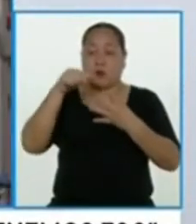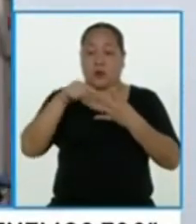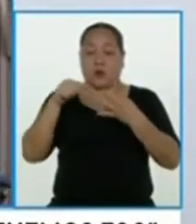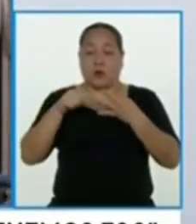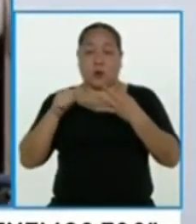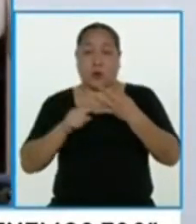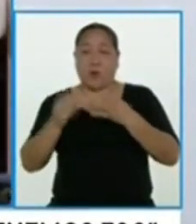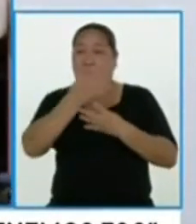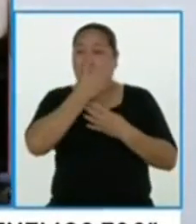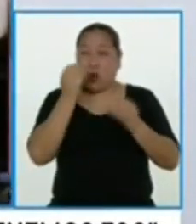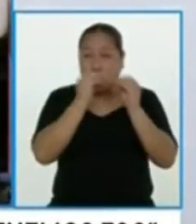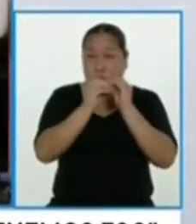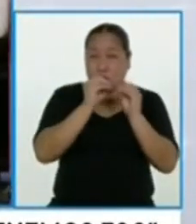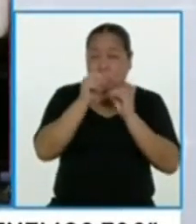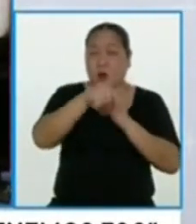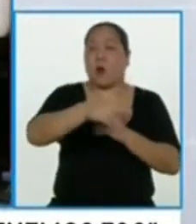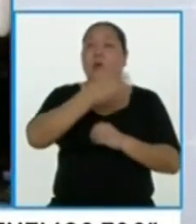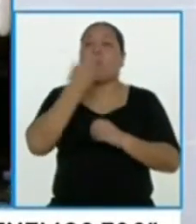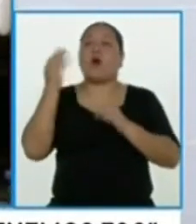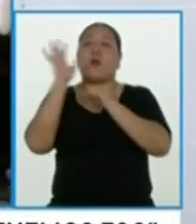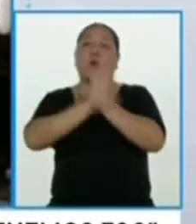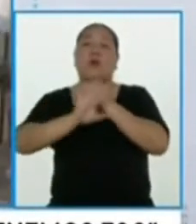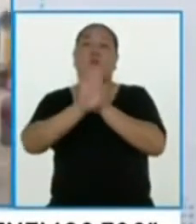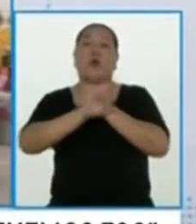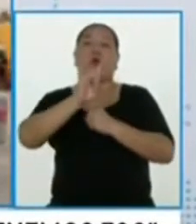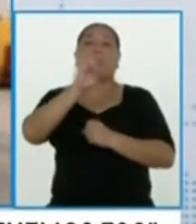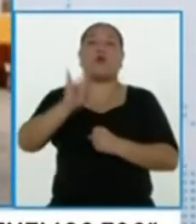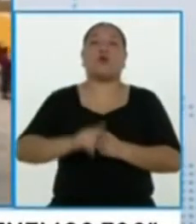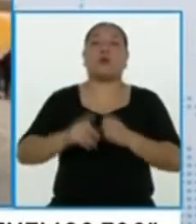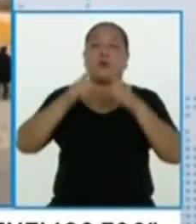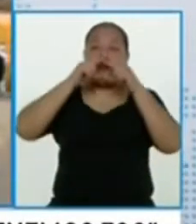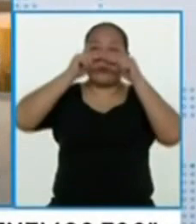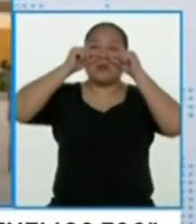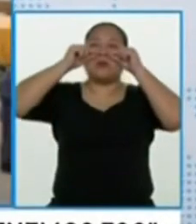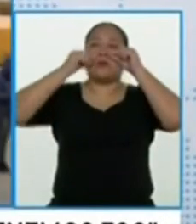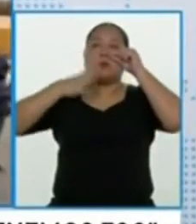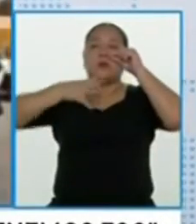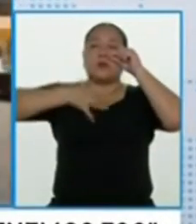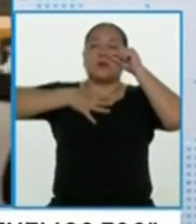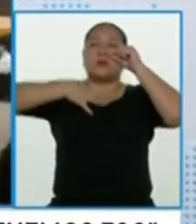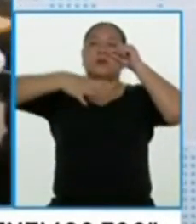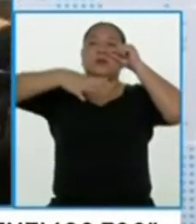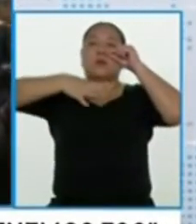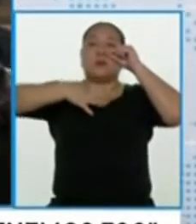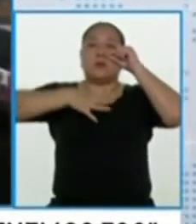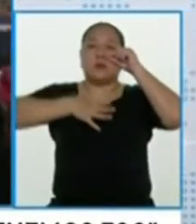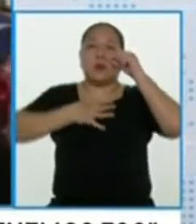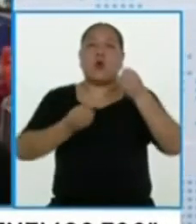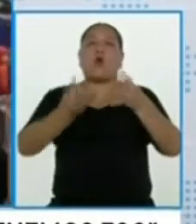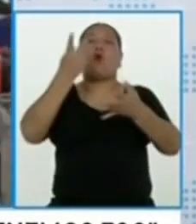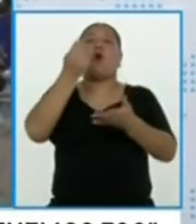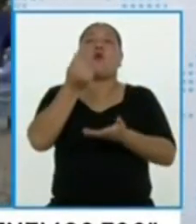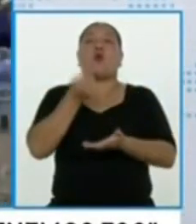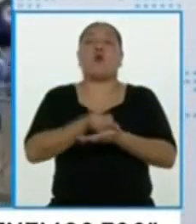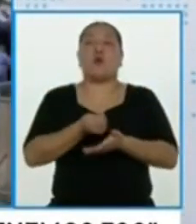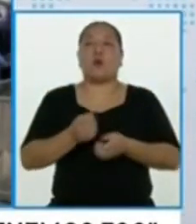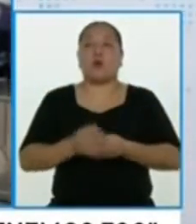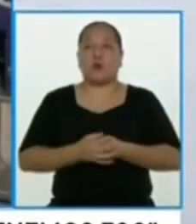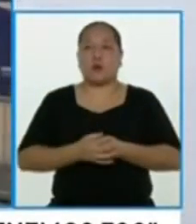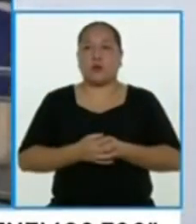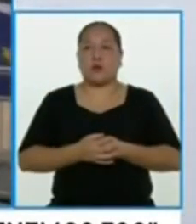mejor, vamos a estar mejor protegidos. Claro. Usa respirador, ya no solo uses mascarilla. ¿Cómo es el respirador? ¿Cuánto cuesta el respirador?